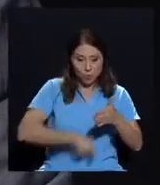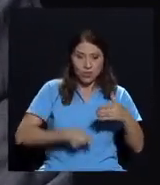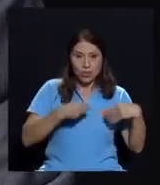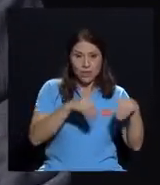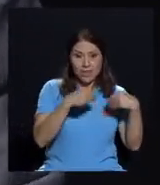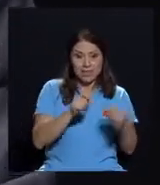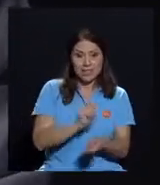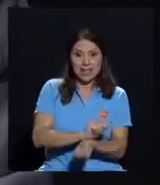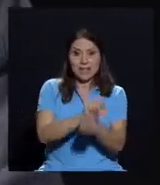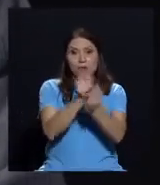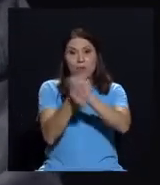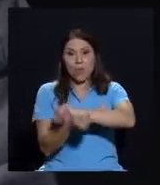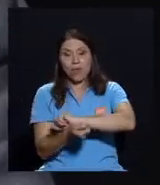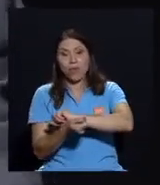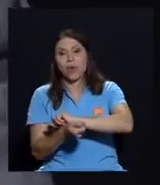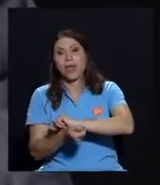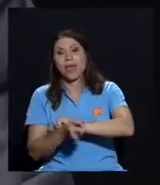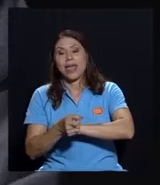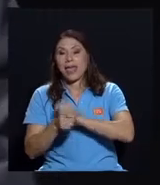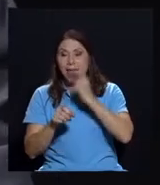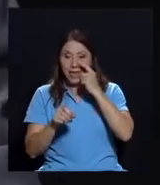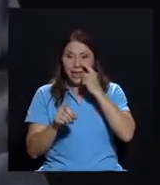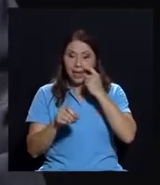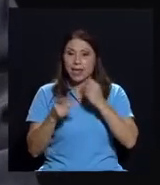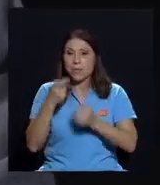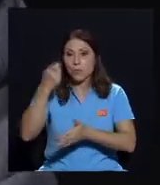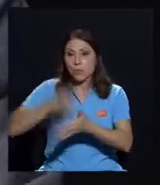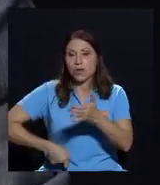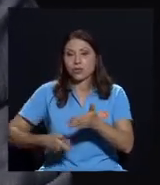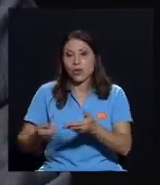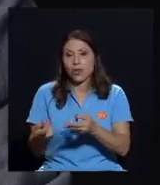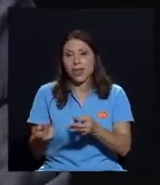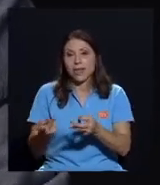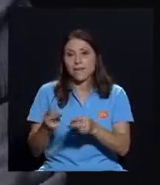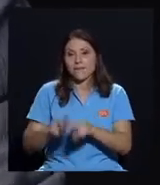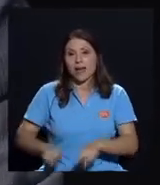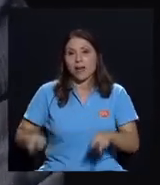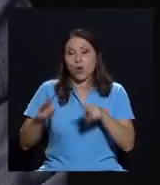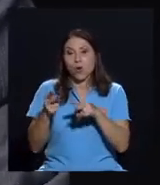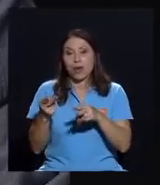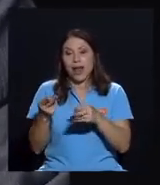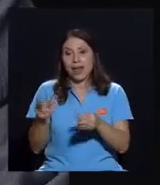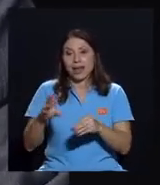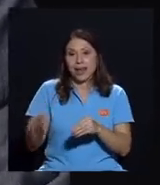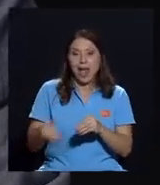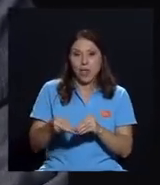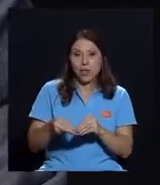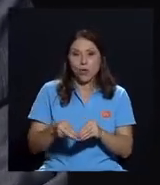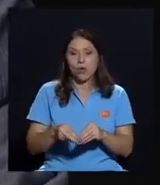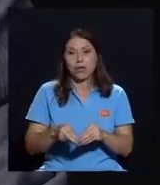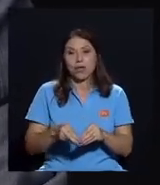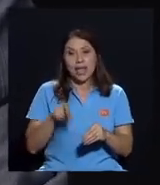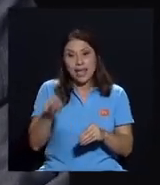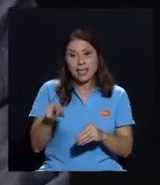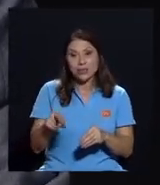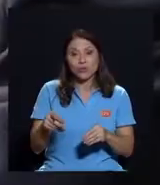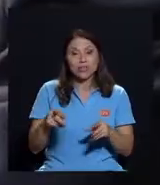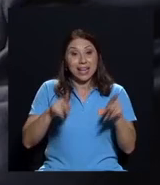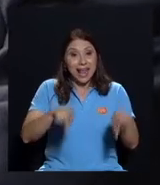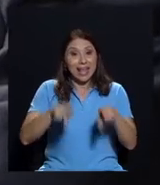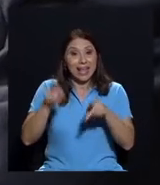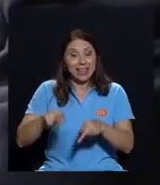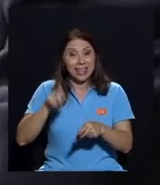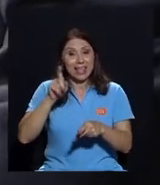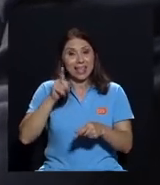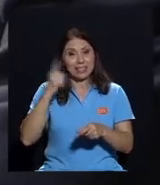agregado que es lo que permite es mayor trazabilidad de la gente que está obligado a impuestos pero de